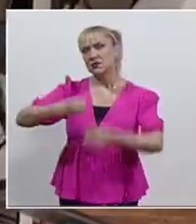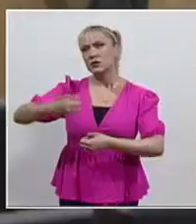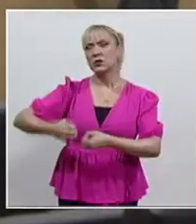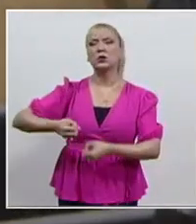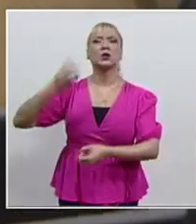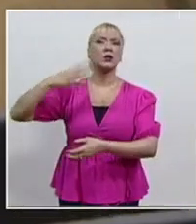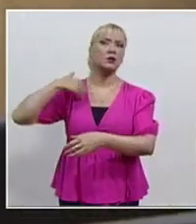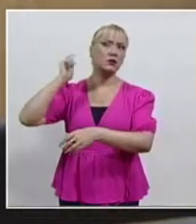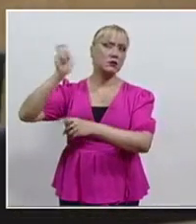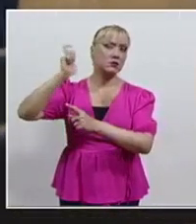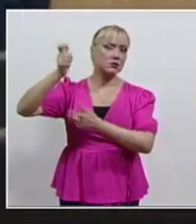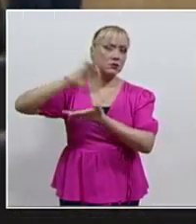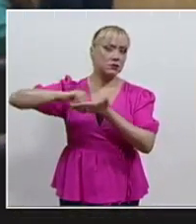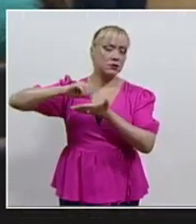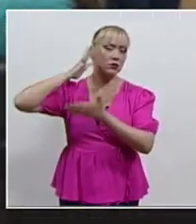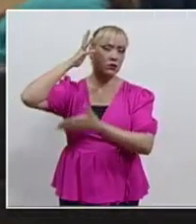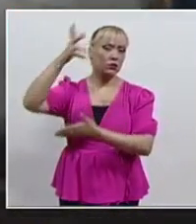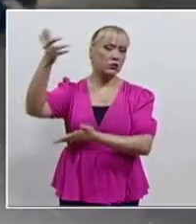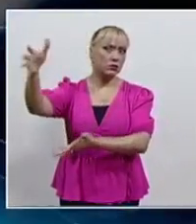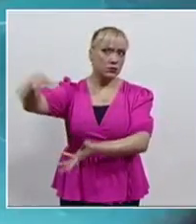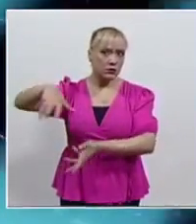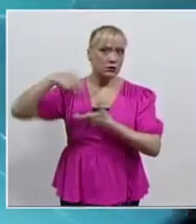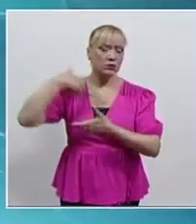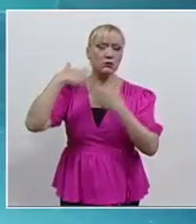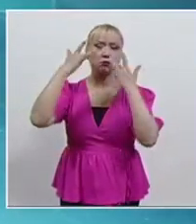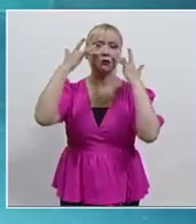aportaciones voluntarias para el retiro.